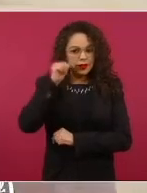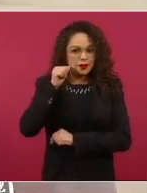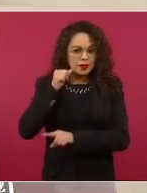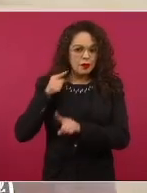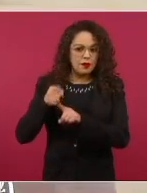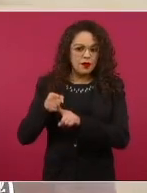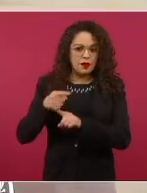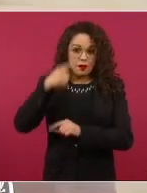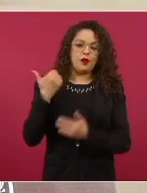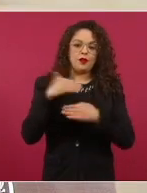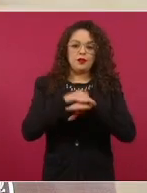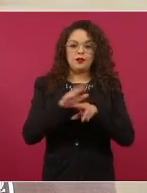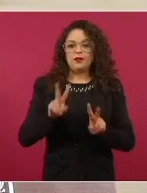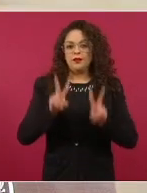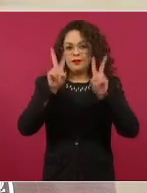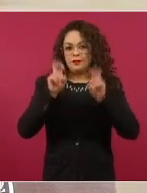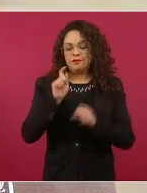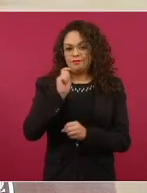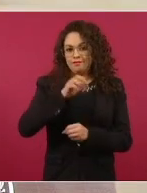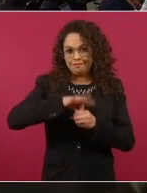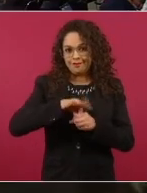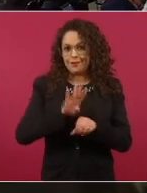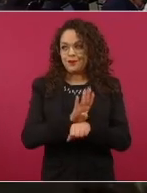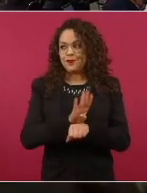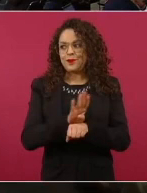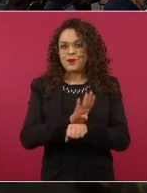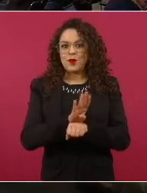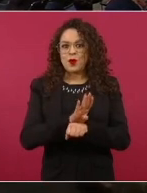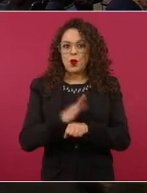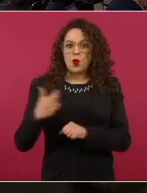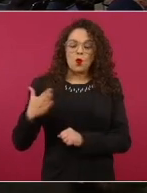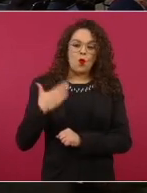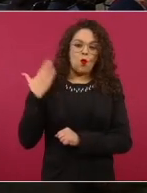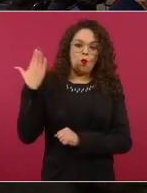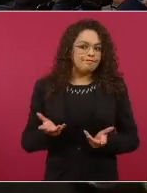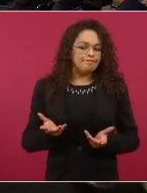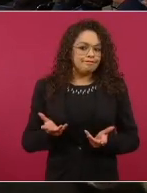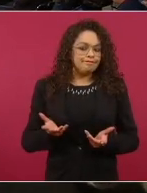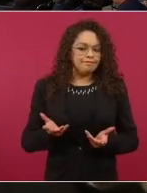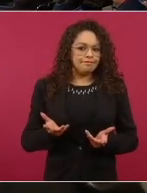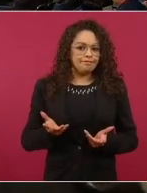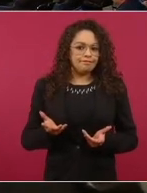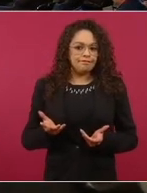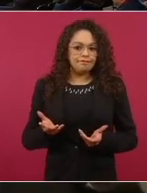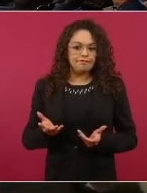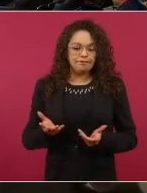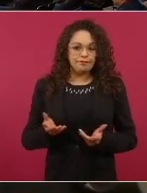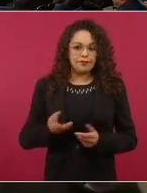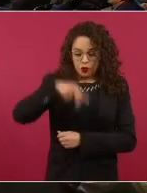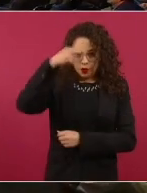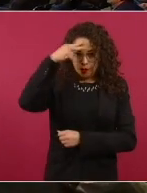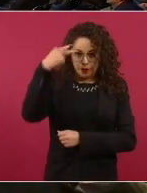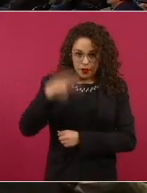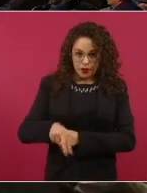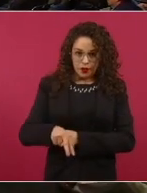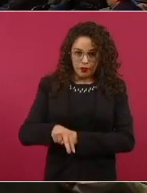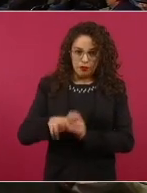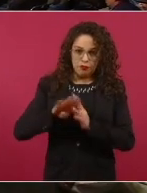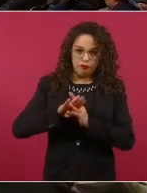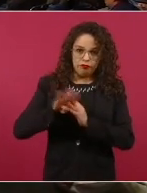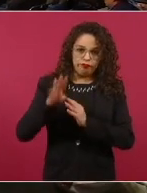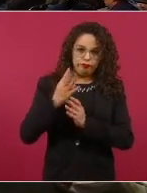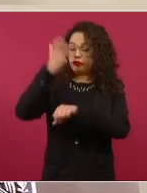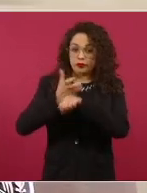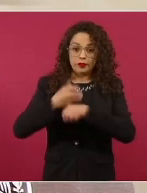raja electoral. Entonces, los mexicanos que viven allá, que ya